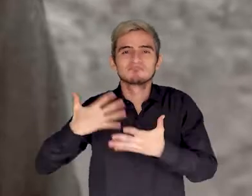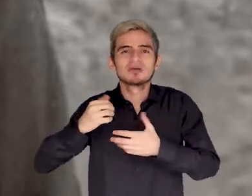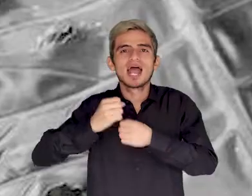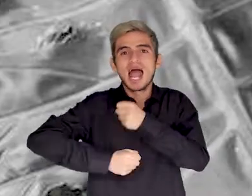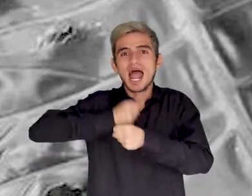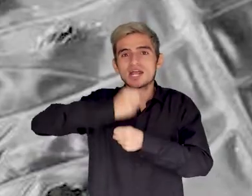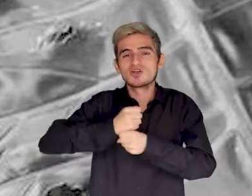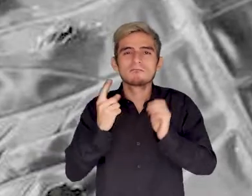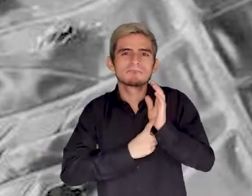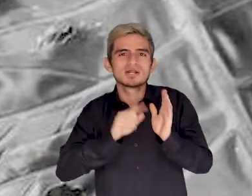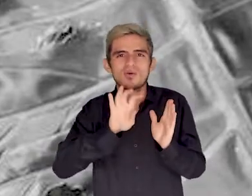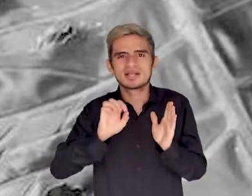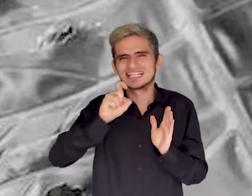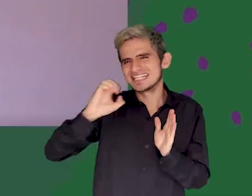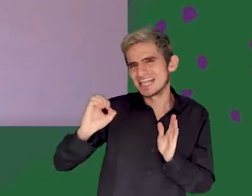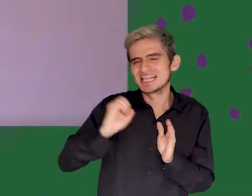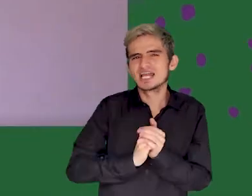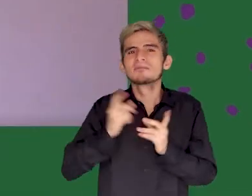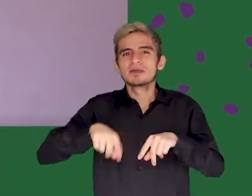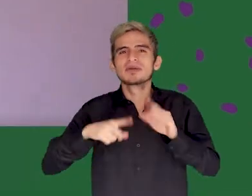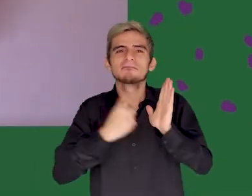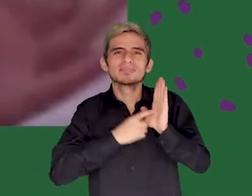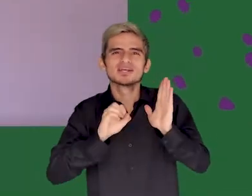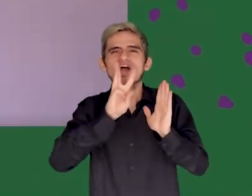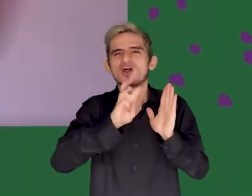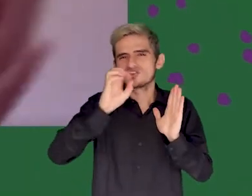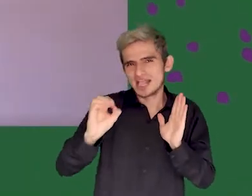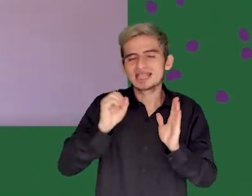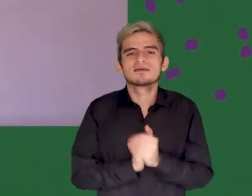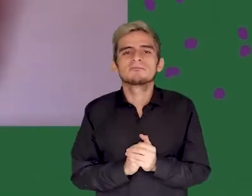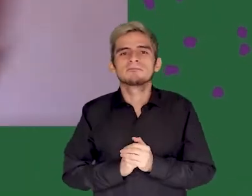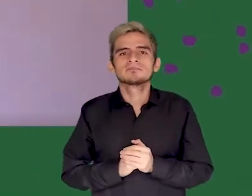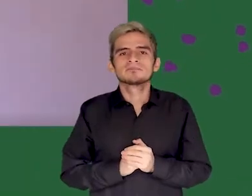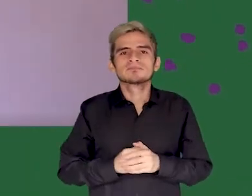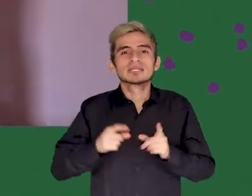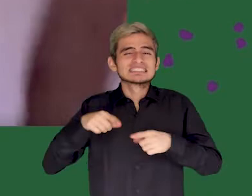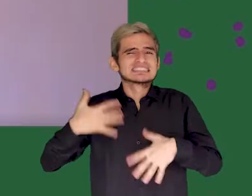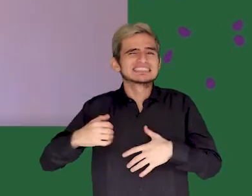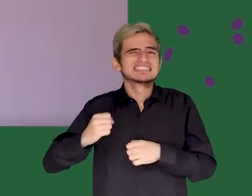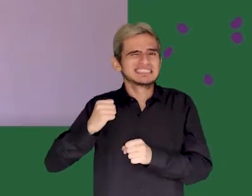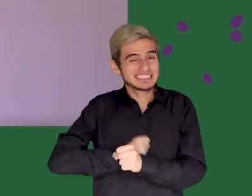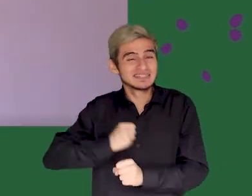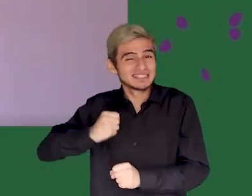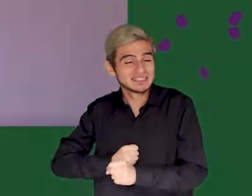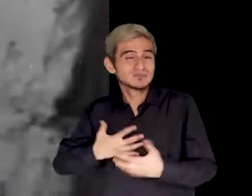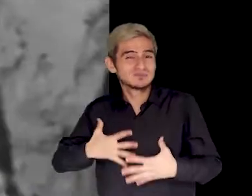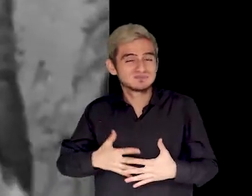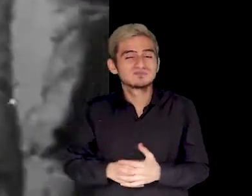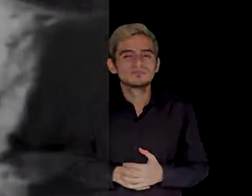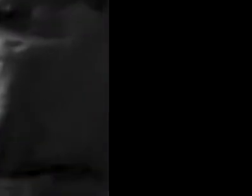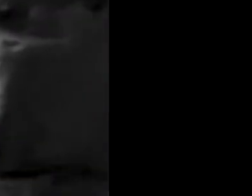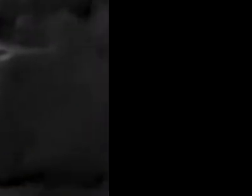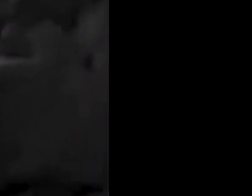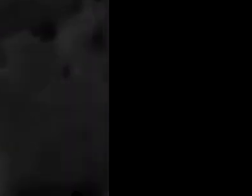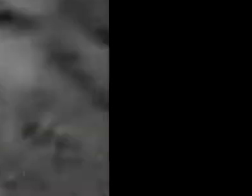Marta Rodríguez, Patricia Restrepo, directoras que trabajaron como durante el año 60, el 80.